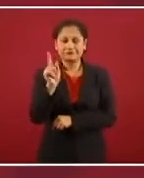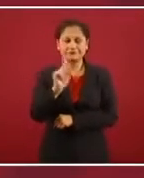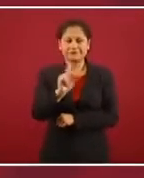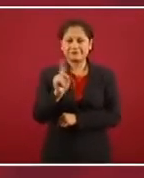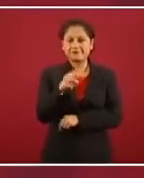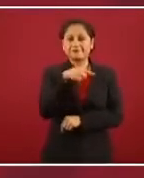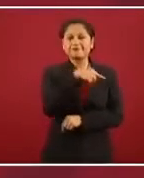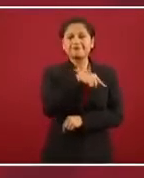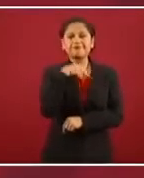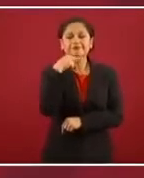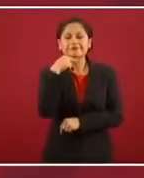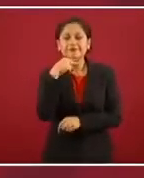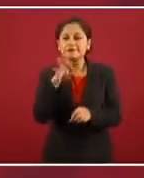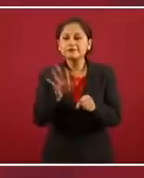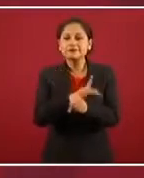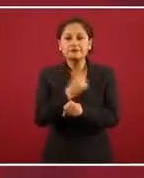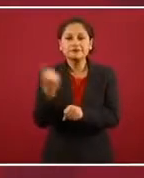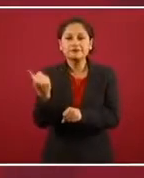es si